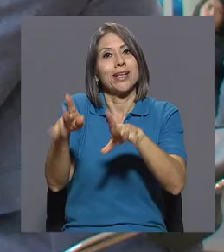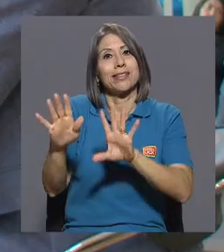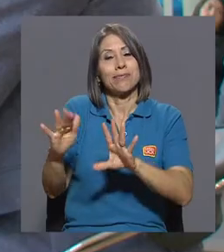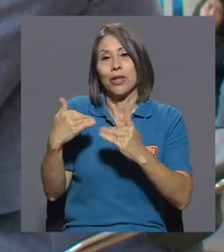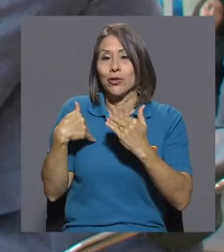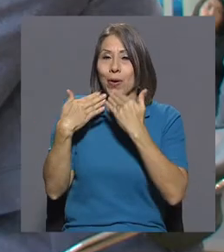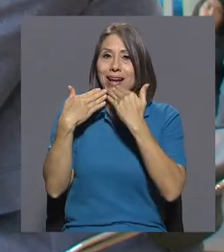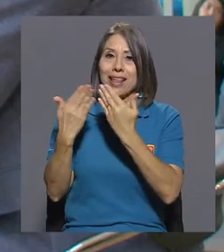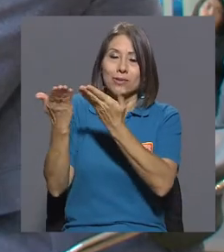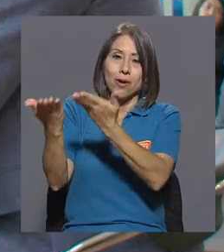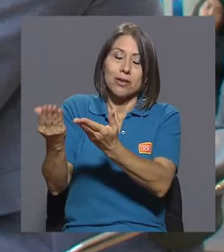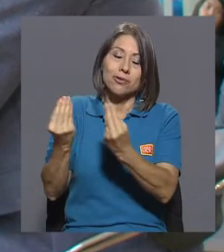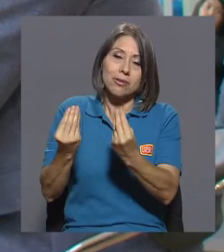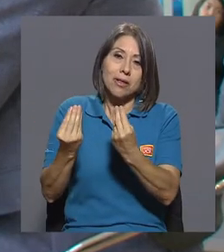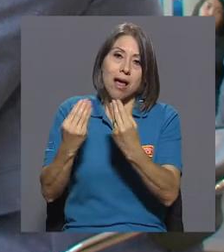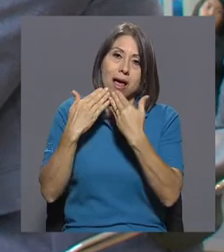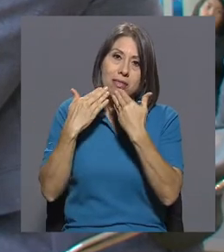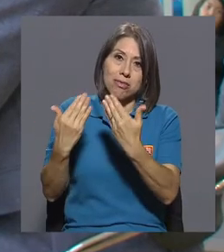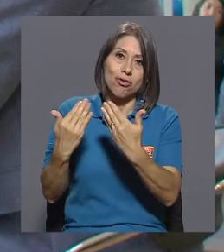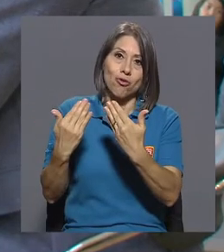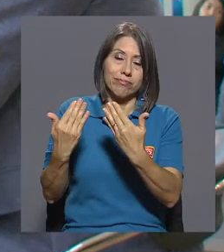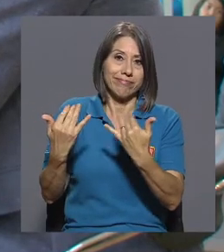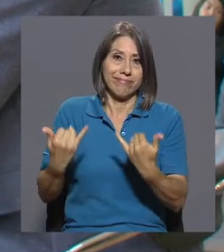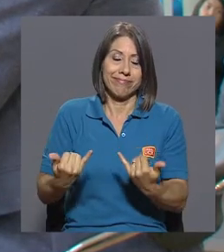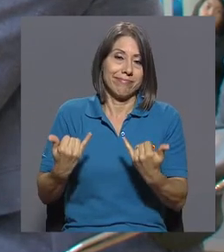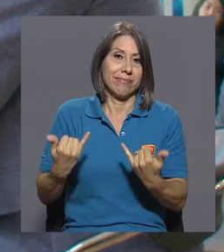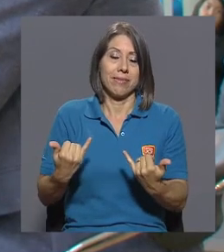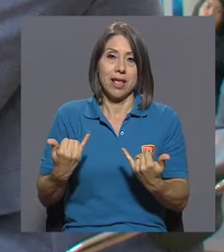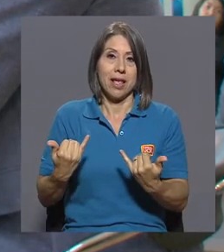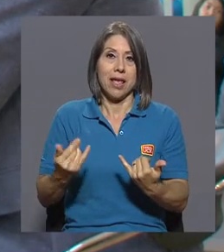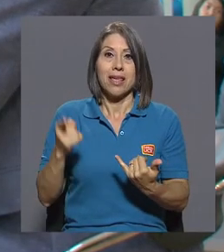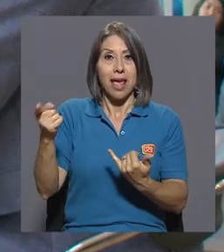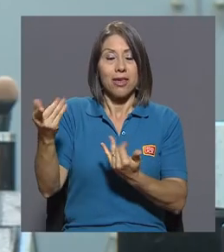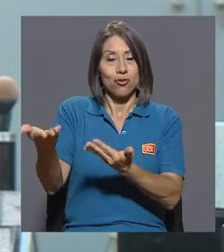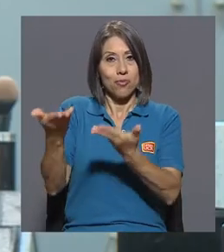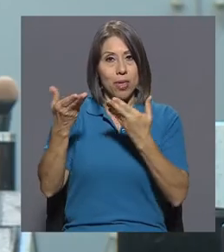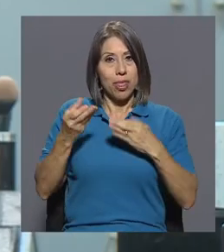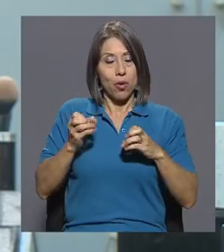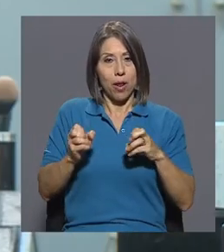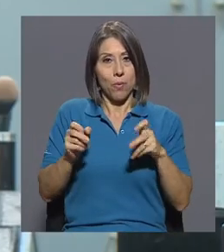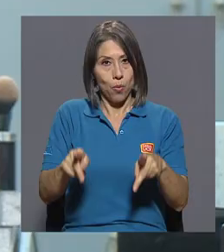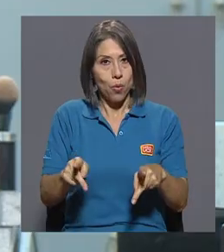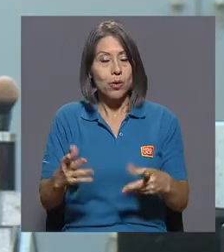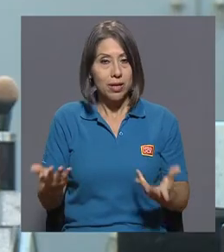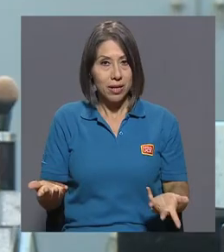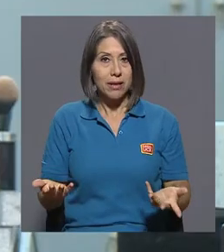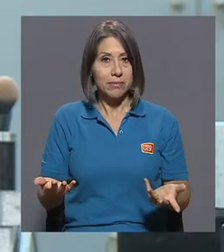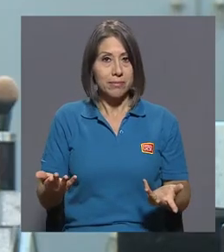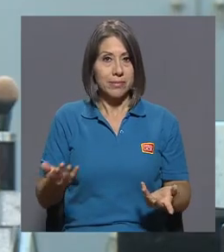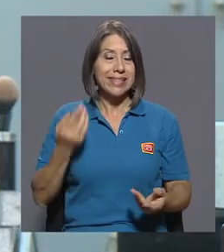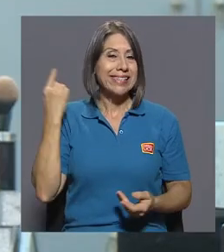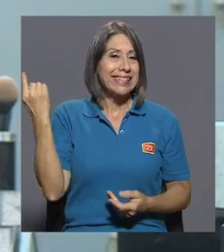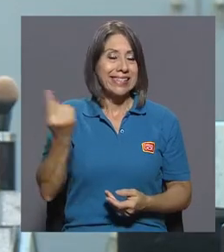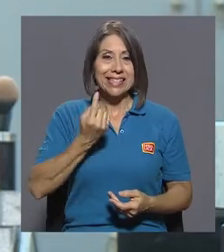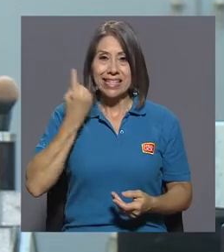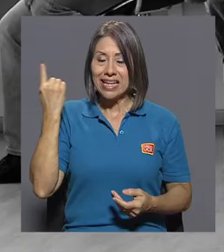tanto al día de hoy que me hayan dado la oportunidad, que siempre han sido